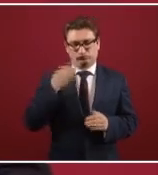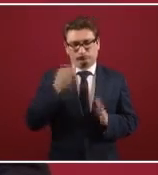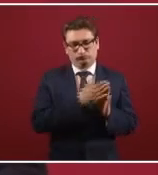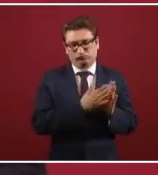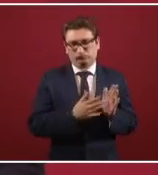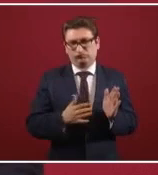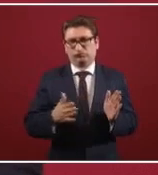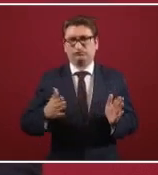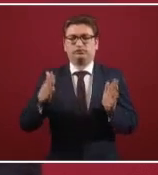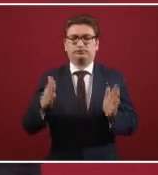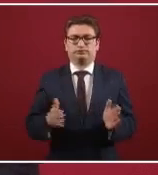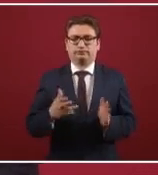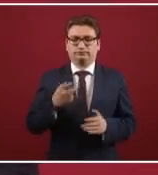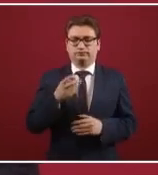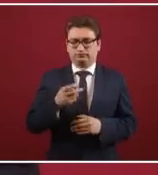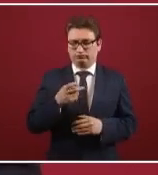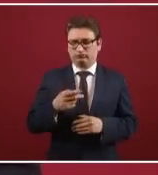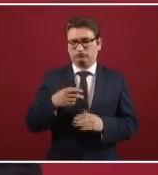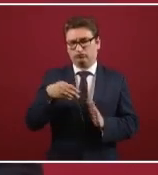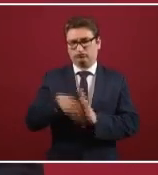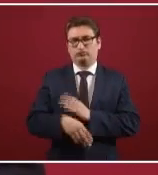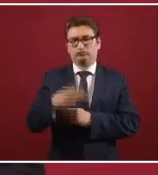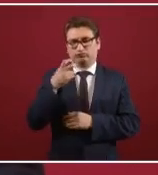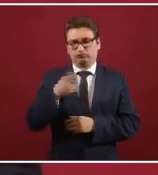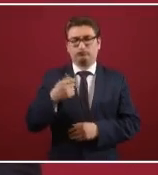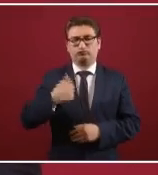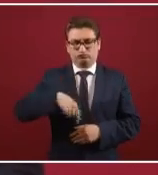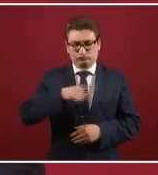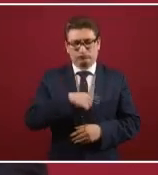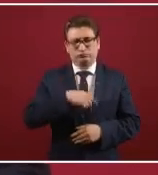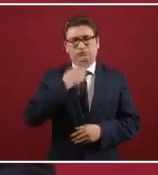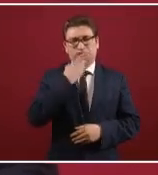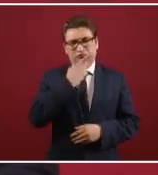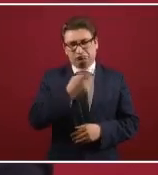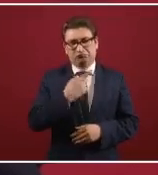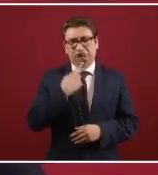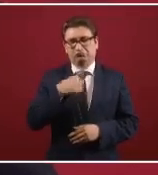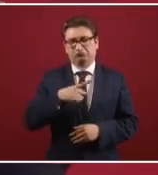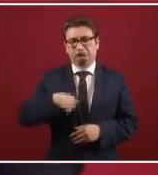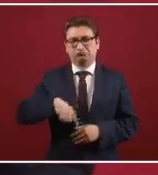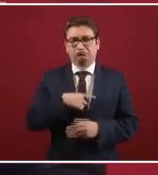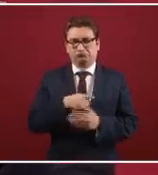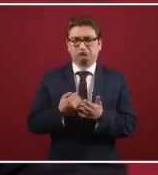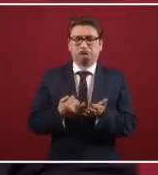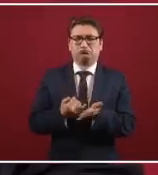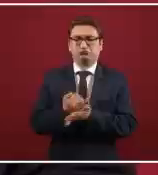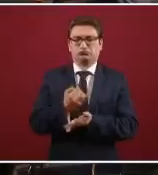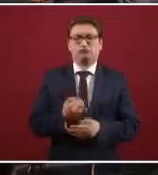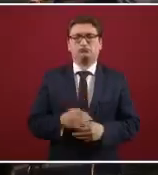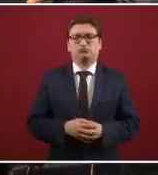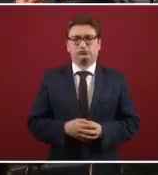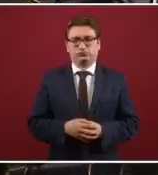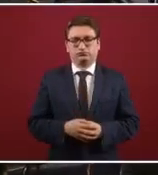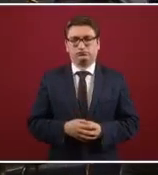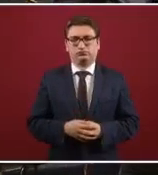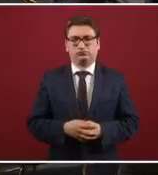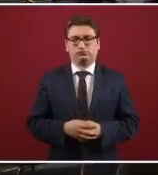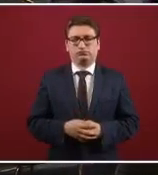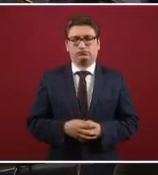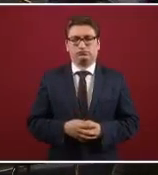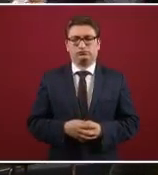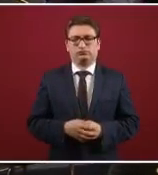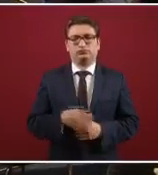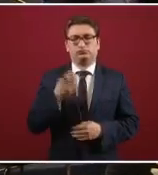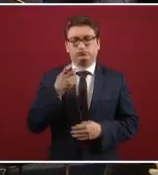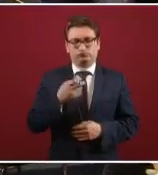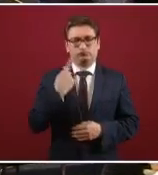es con argumentos que hemos decidido abandonar la aplicación de